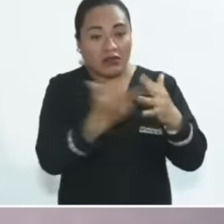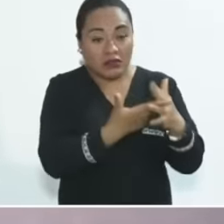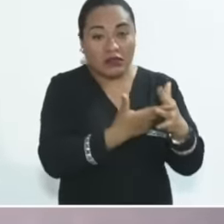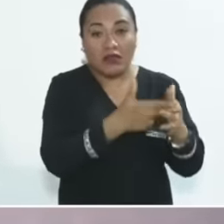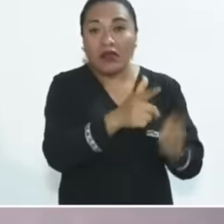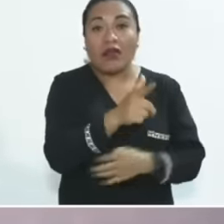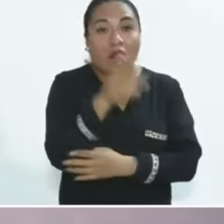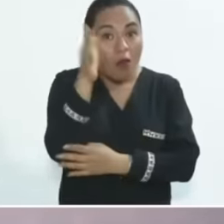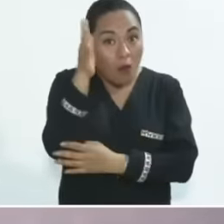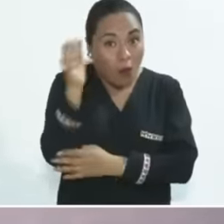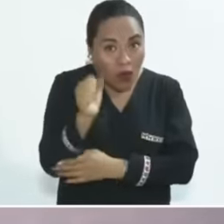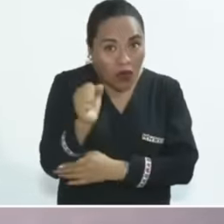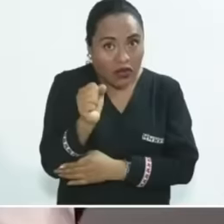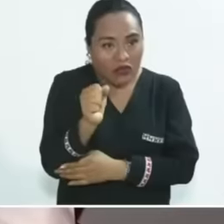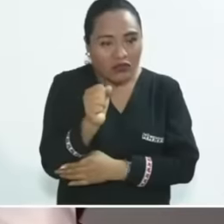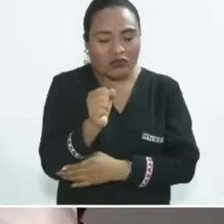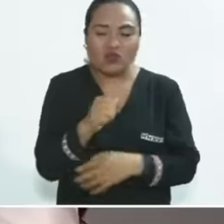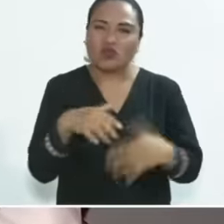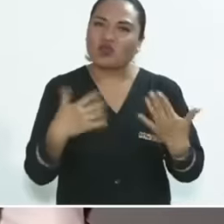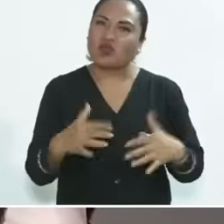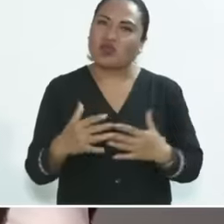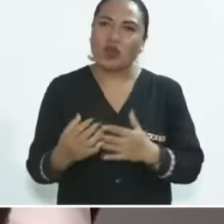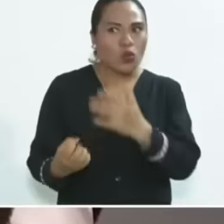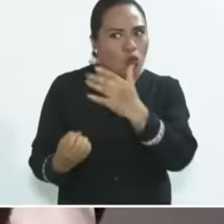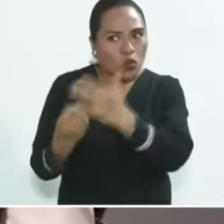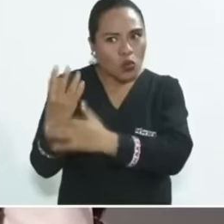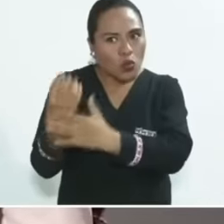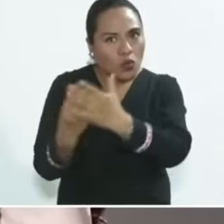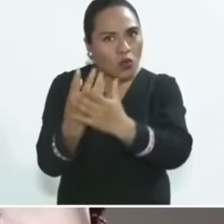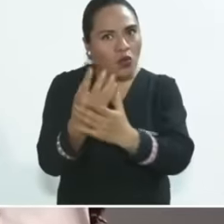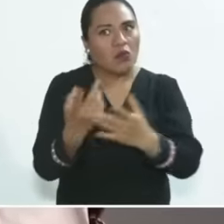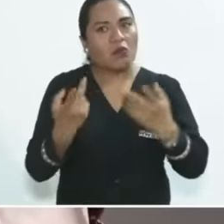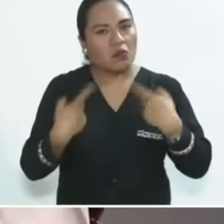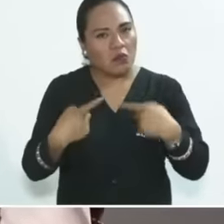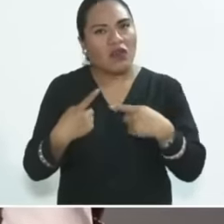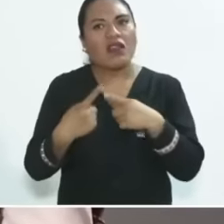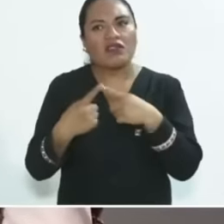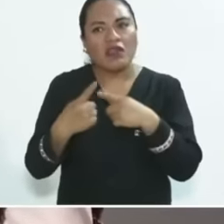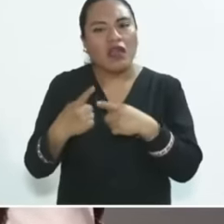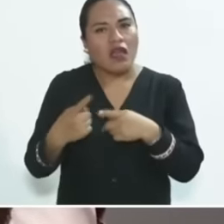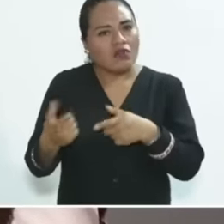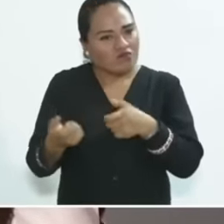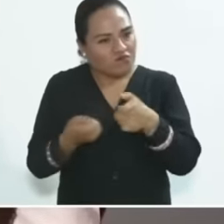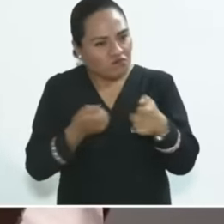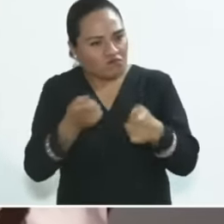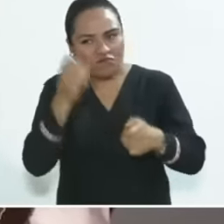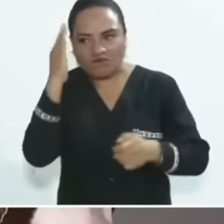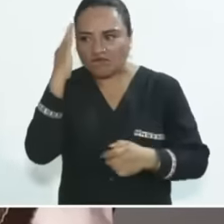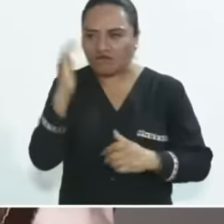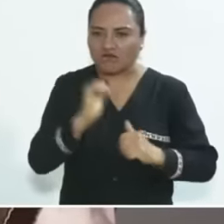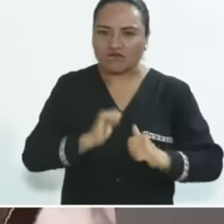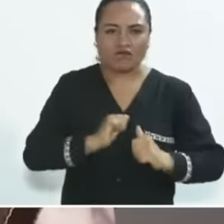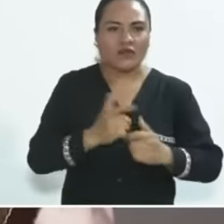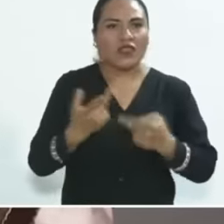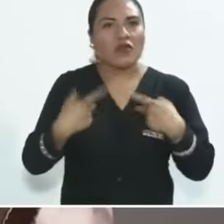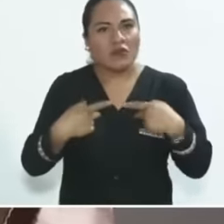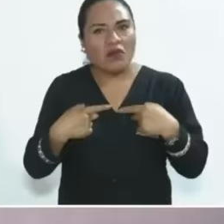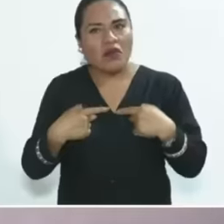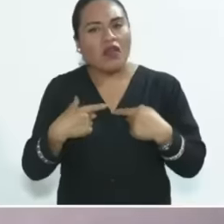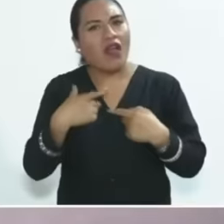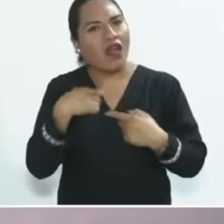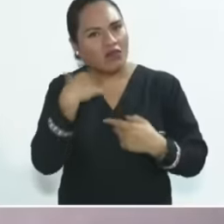pero surgen otros dirigentes que luchan por la justicia y por la independencia de